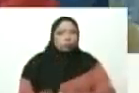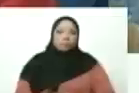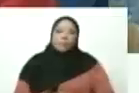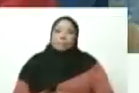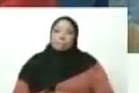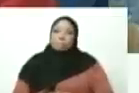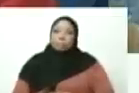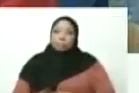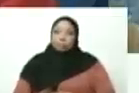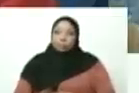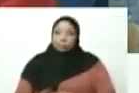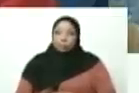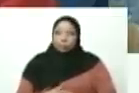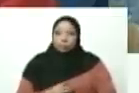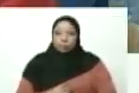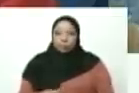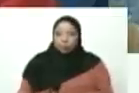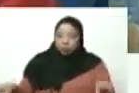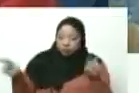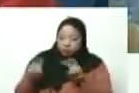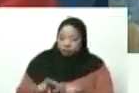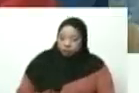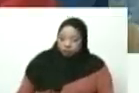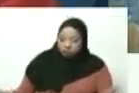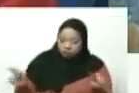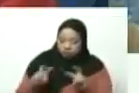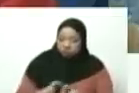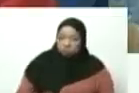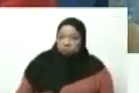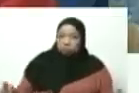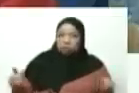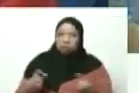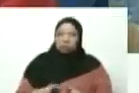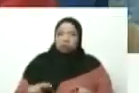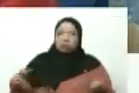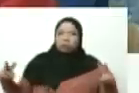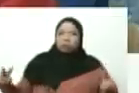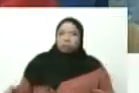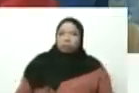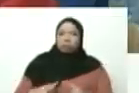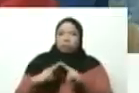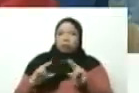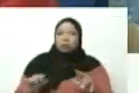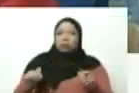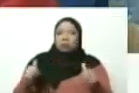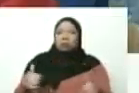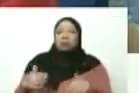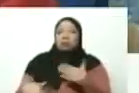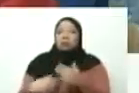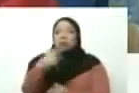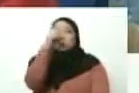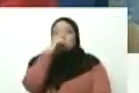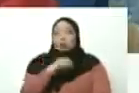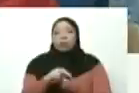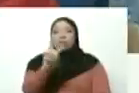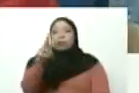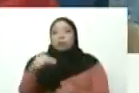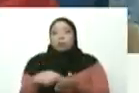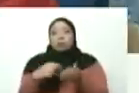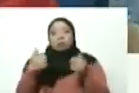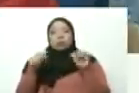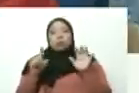dicha investigación valga la redundancia se encontraba paralizada desde el año 2016